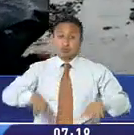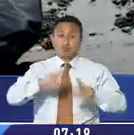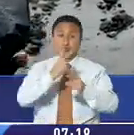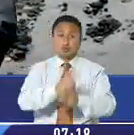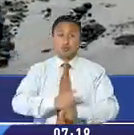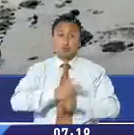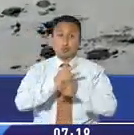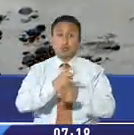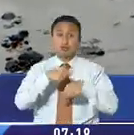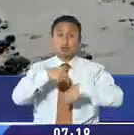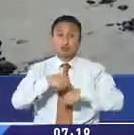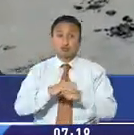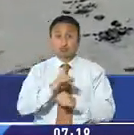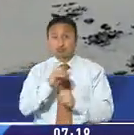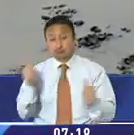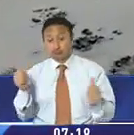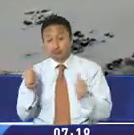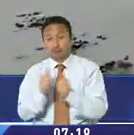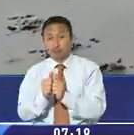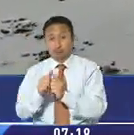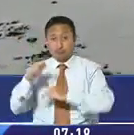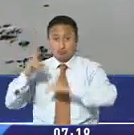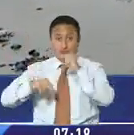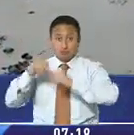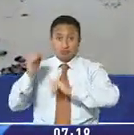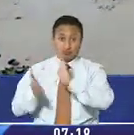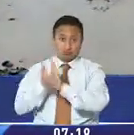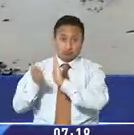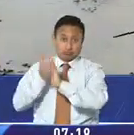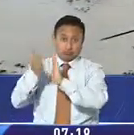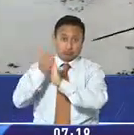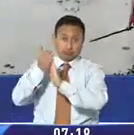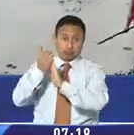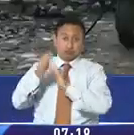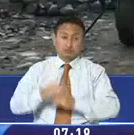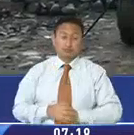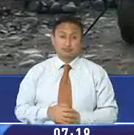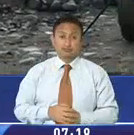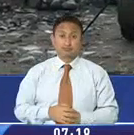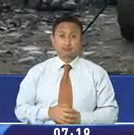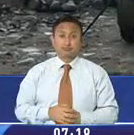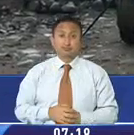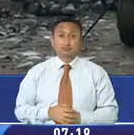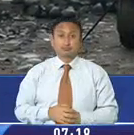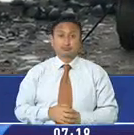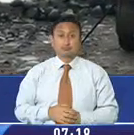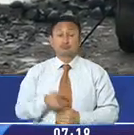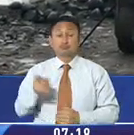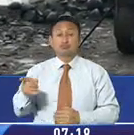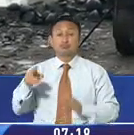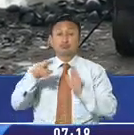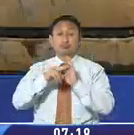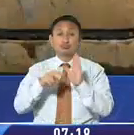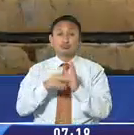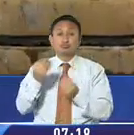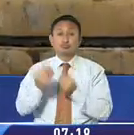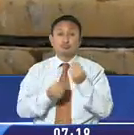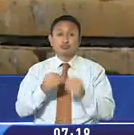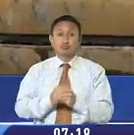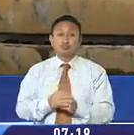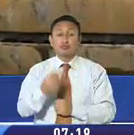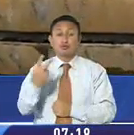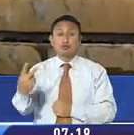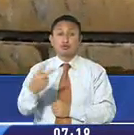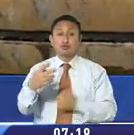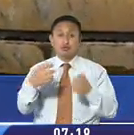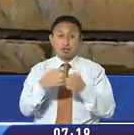al muro de espiga, que se construye para evitar que la corriente se desborde. Como parte de su medida, de hecho, se tomaron dos retroexcavadoras